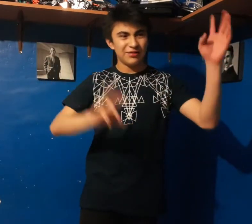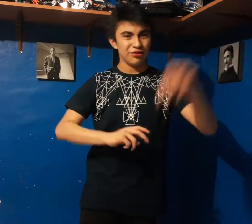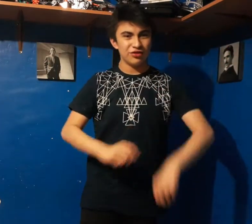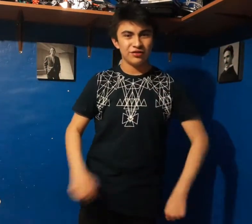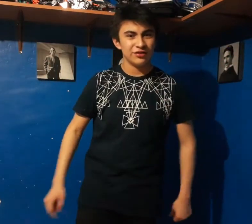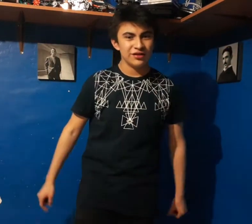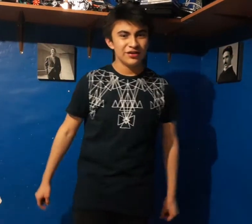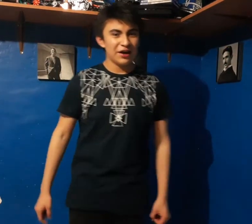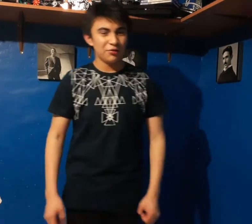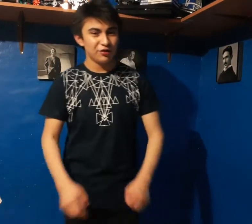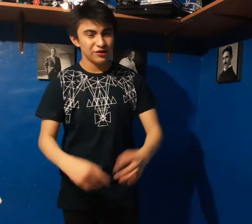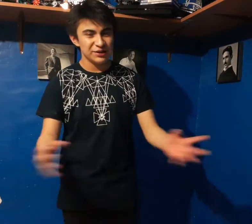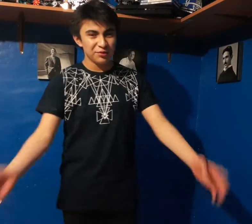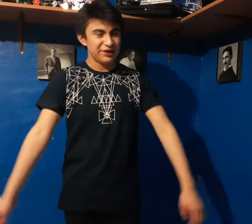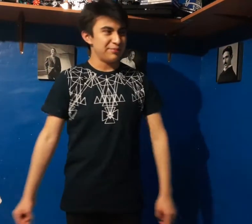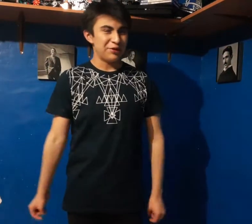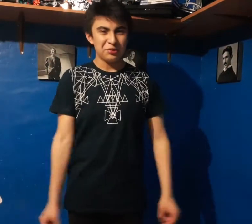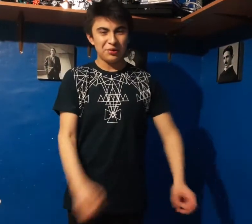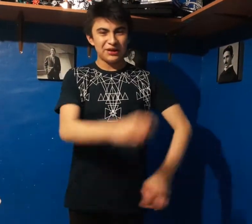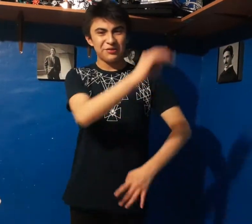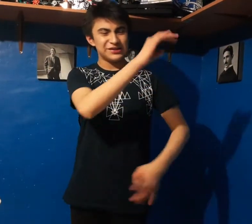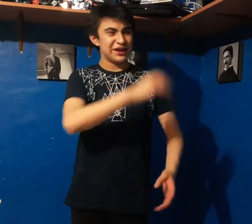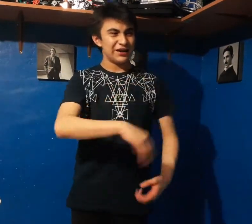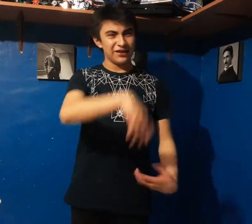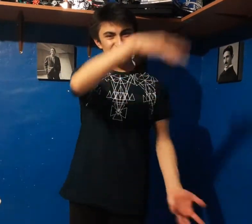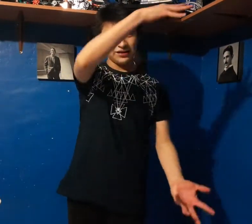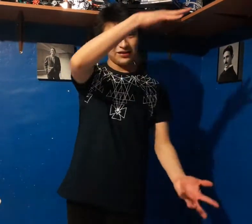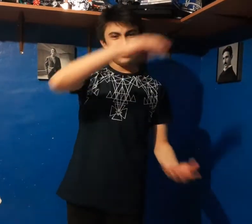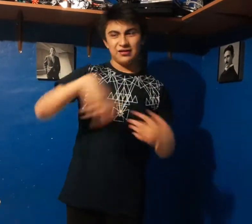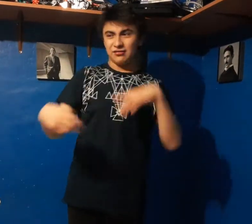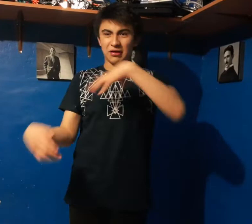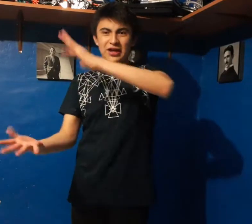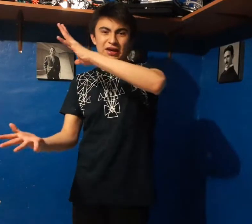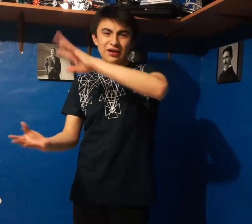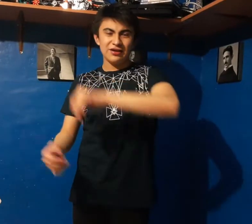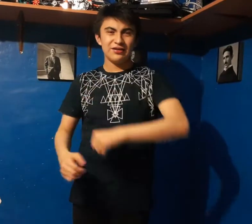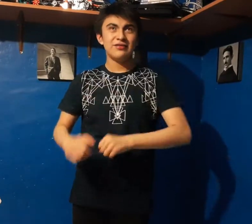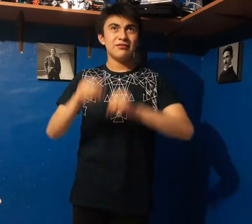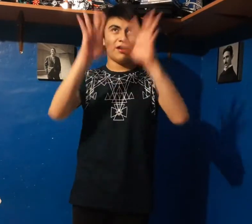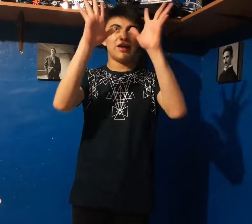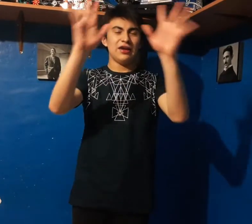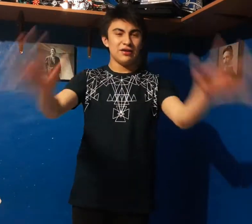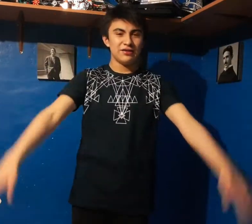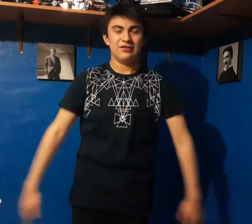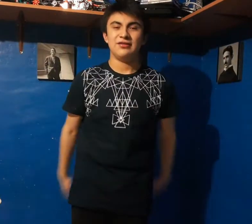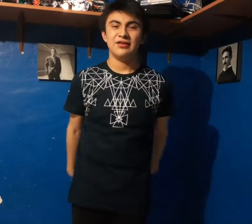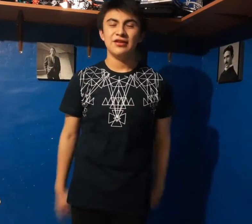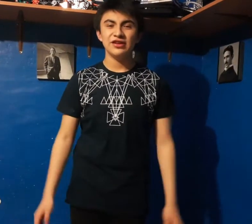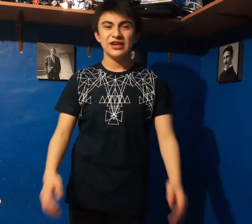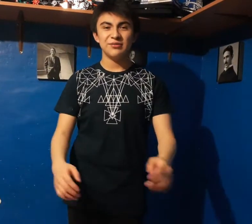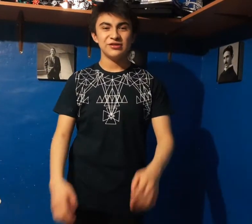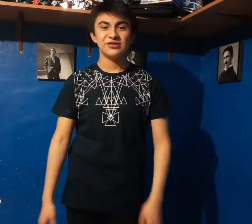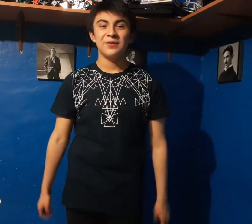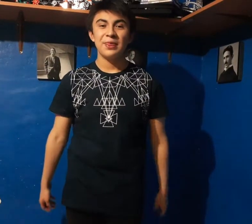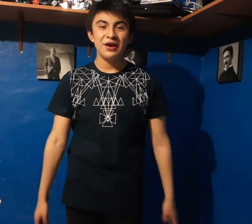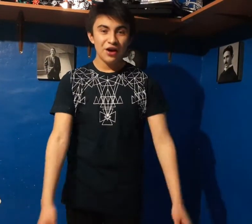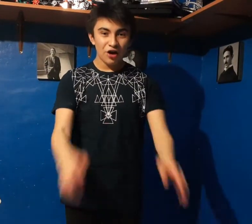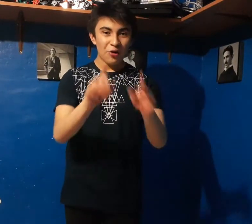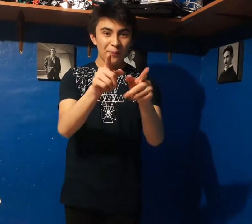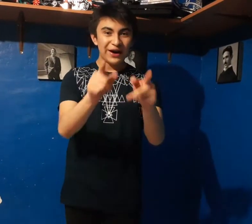por aquí el botón. Aún no lo sé poner, pero debe de estar aquí. Aquí, por aquí. No